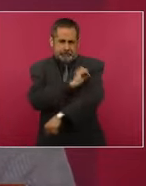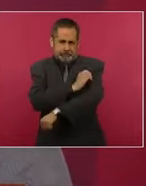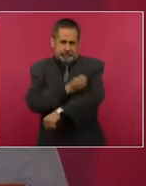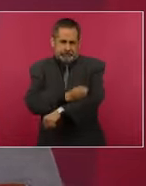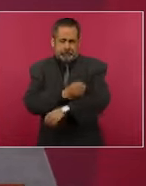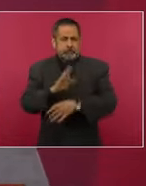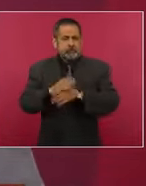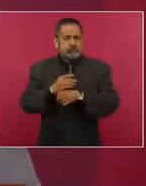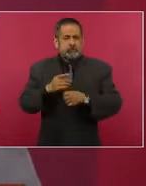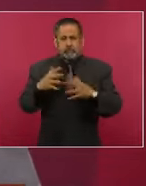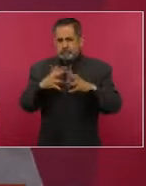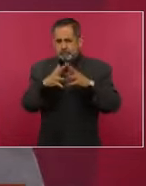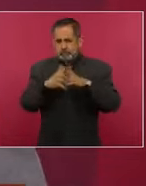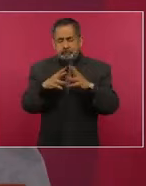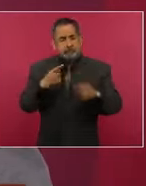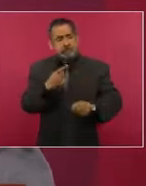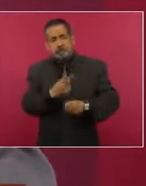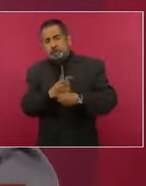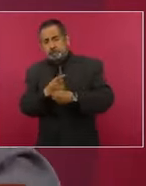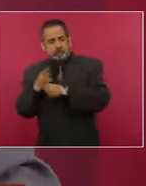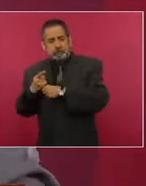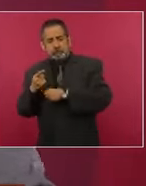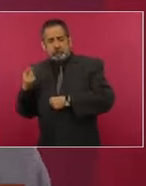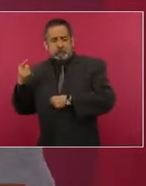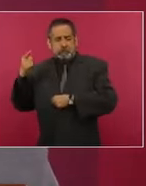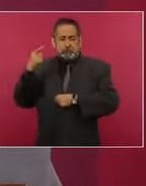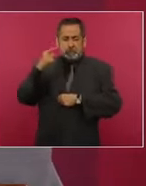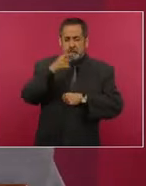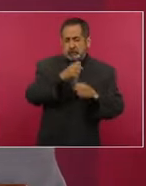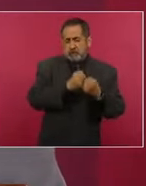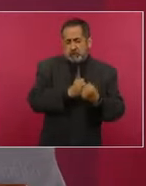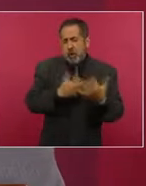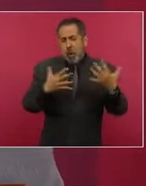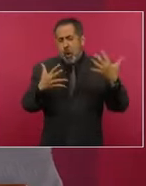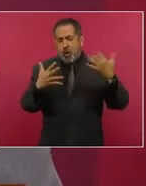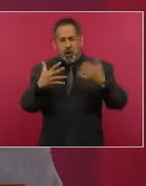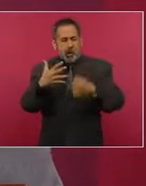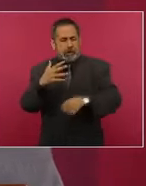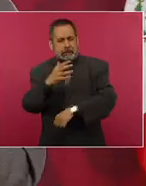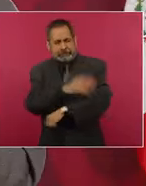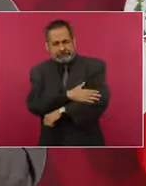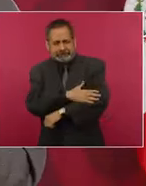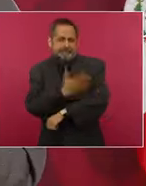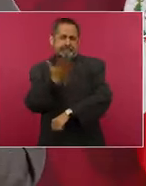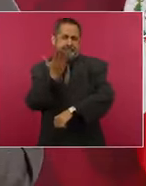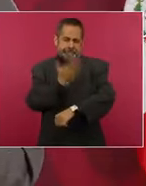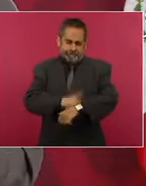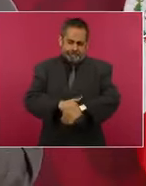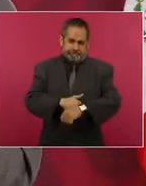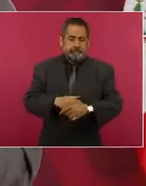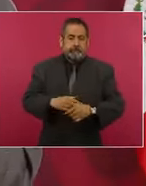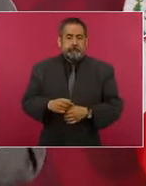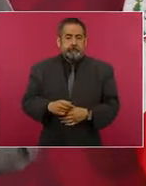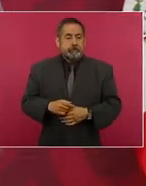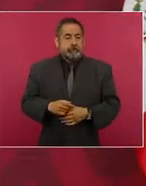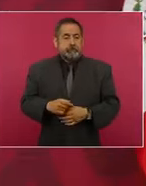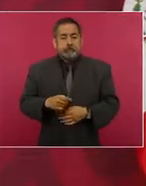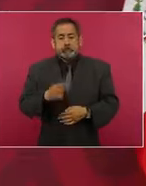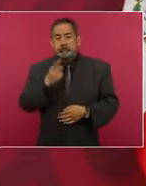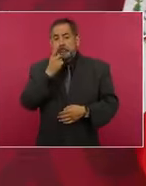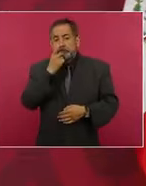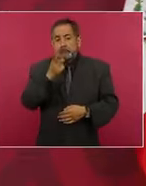de un cañonazo, cuando se enfrentan con las fuerzas de Villa, dice que andaban